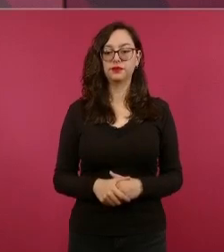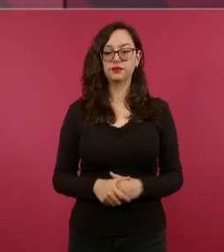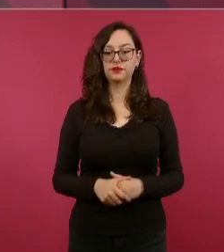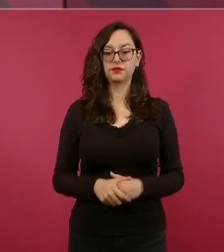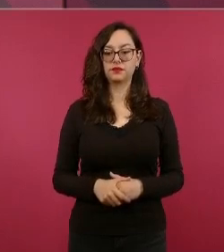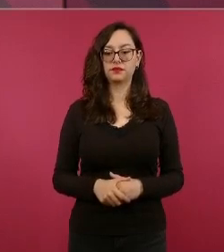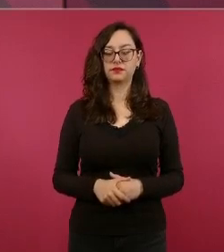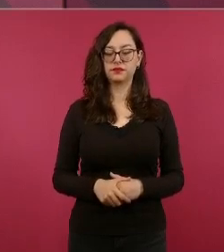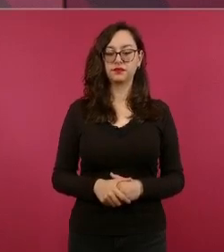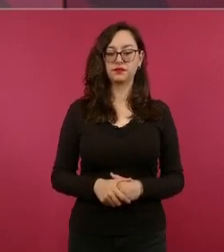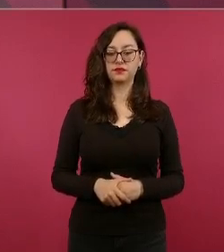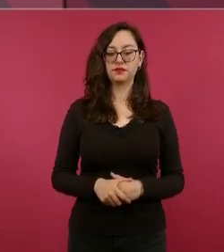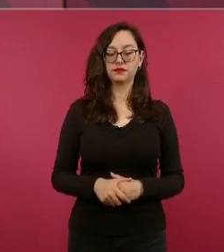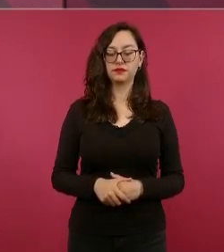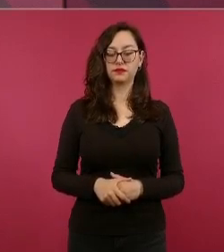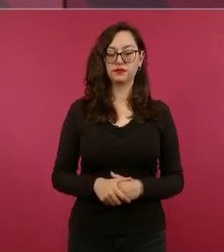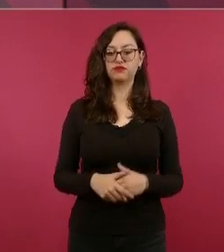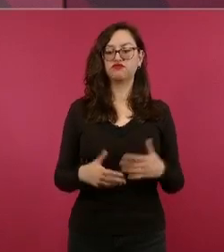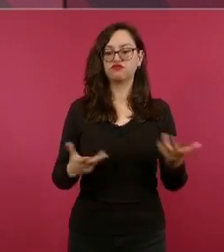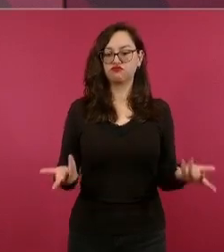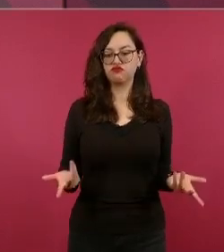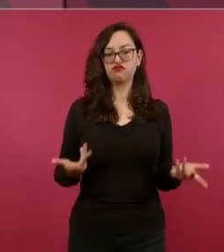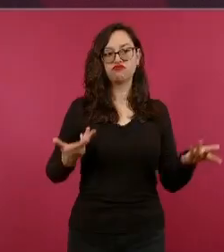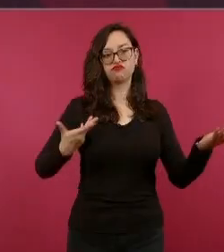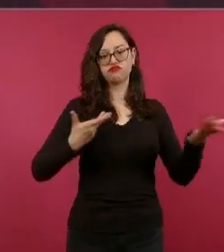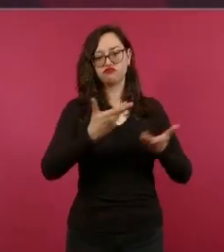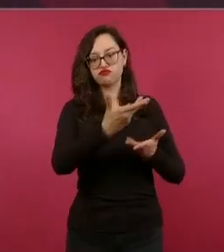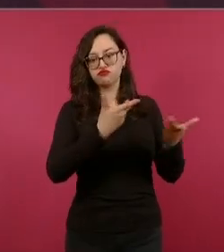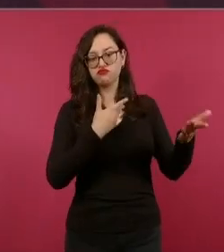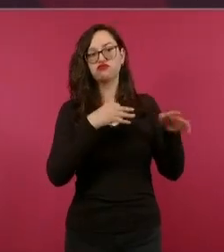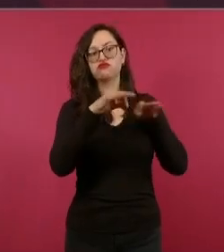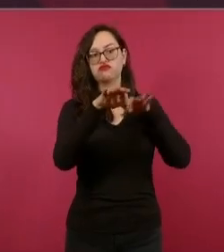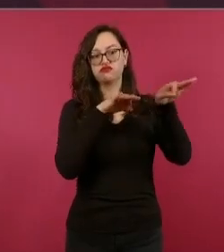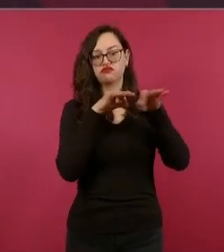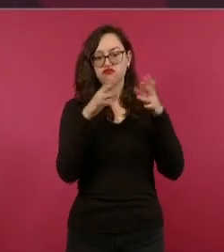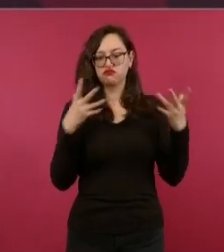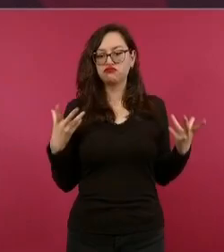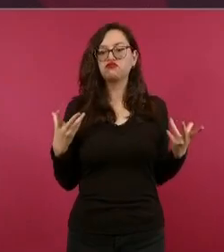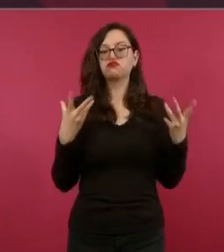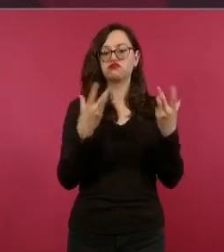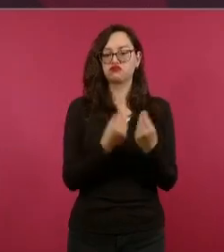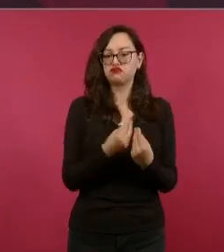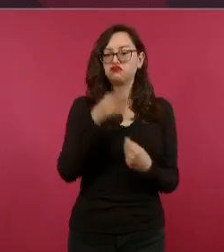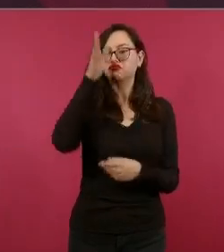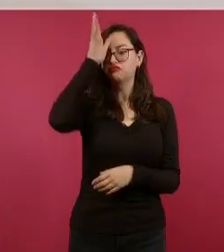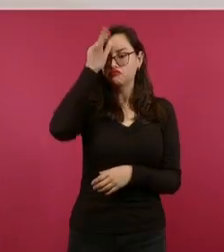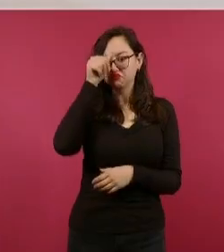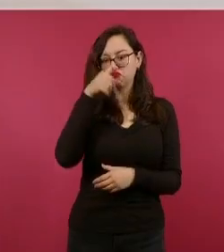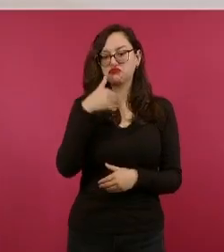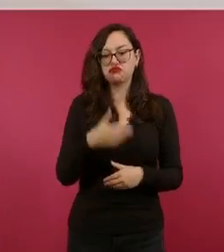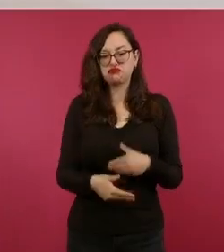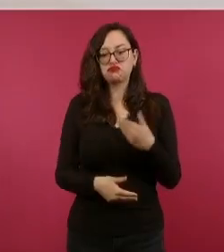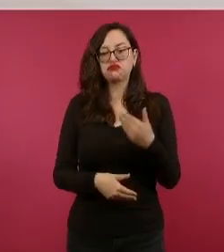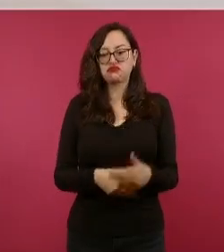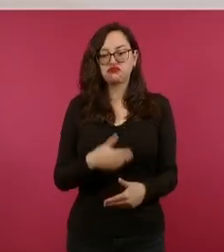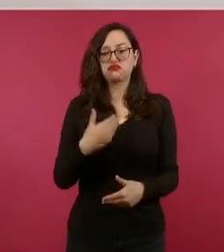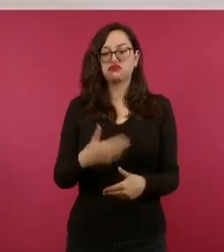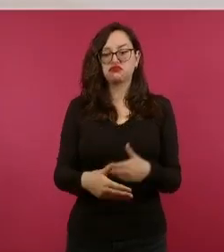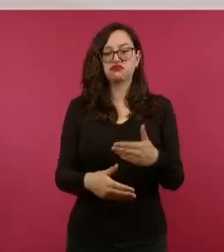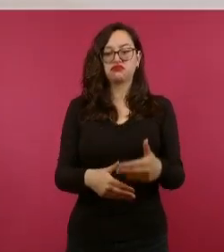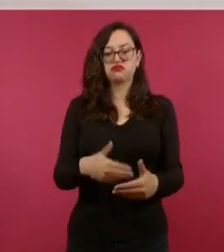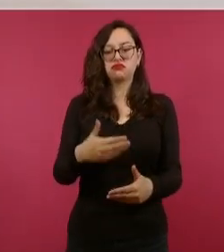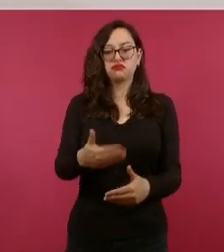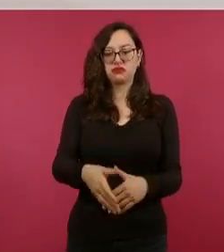ese acuerdo de buena vecindad y vamos avanzando. Lo logramos con